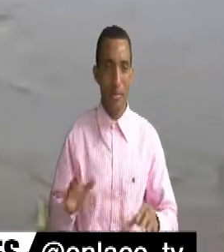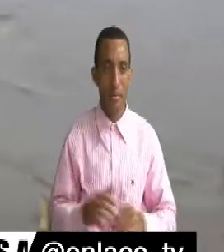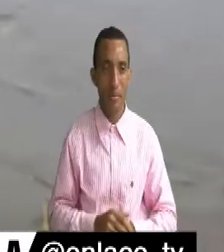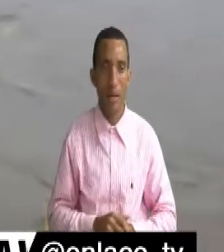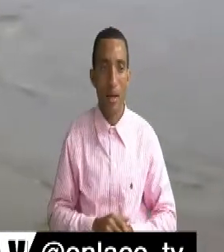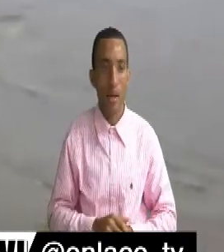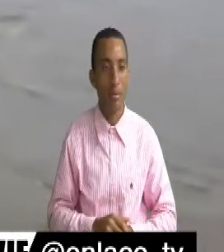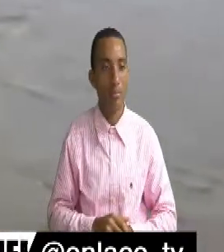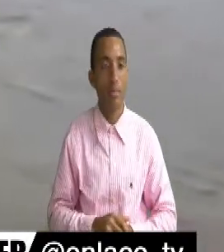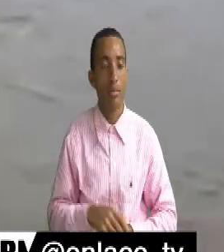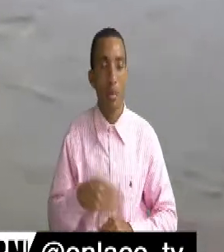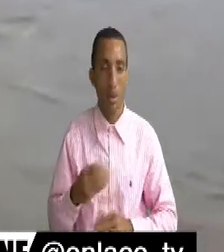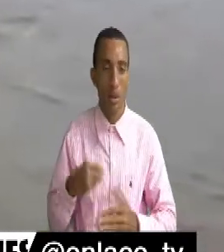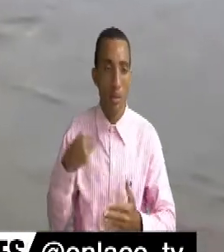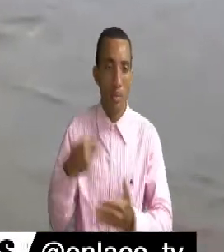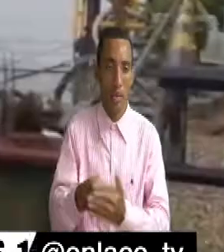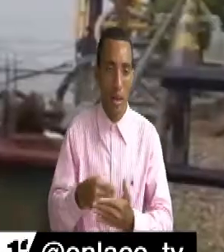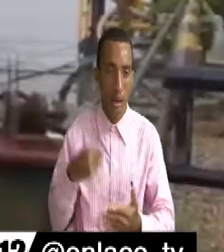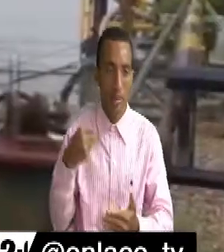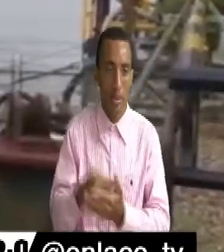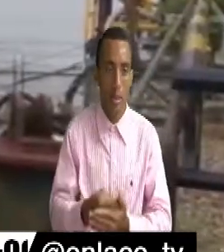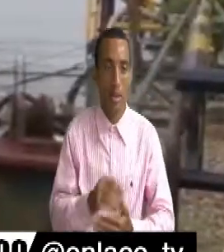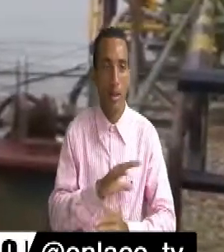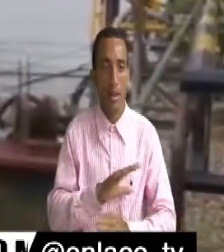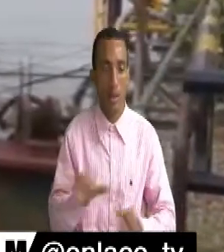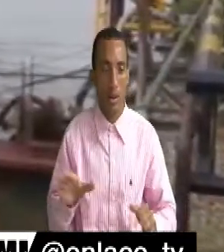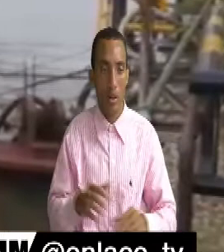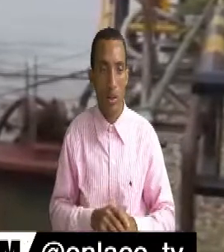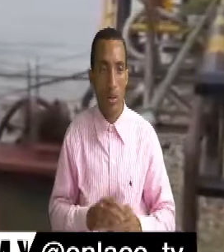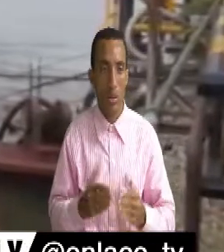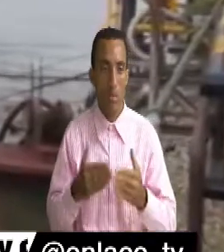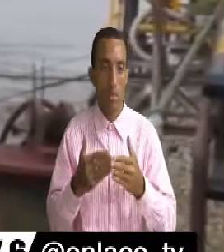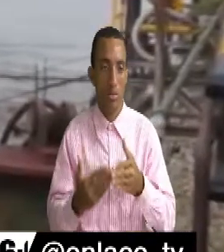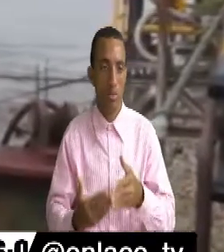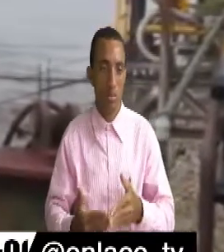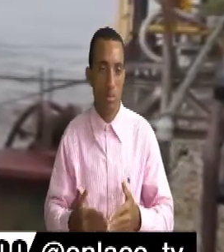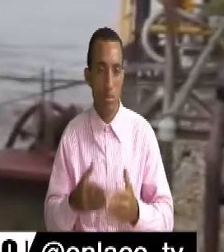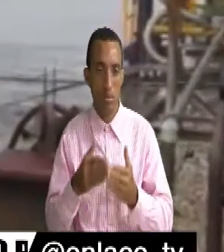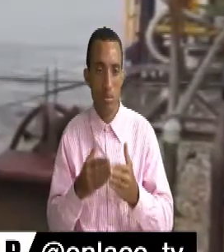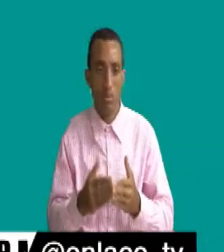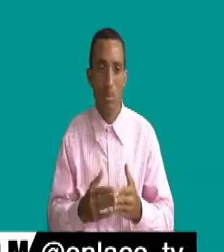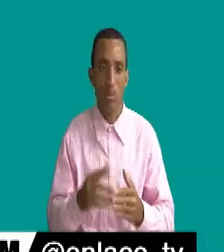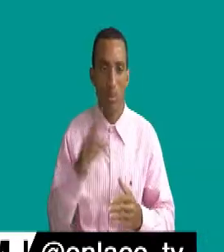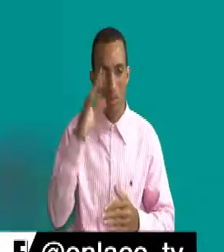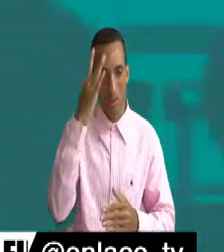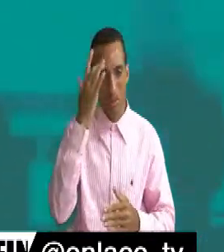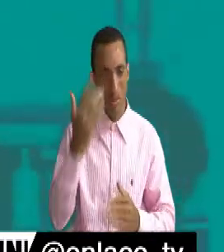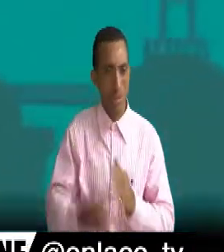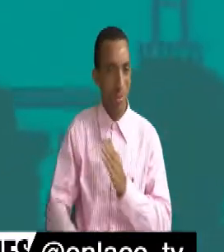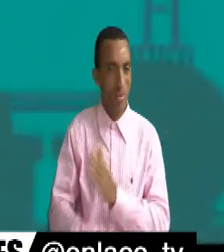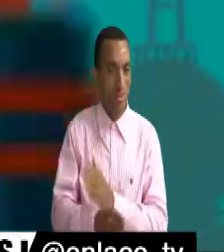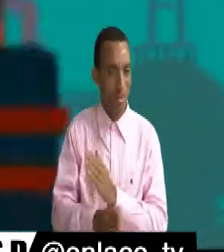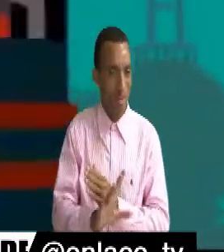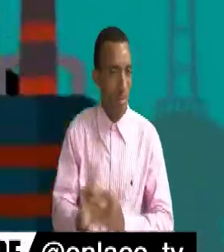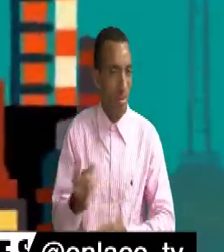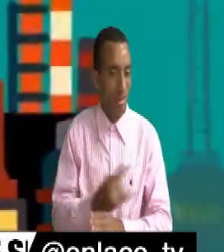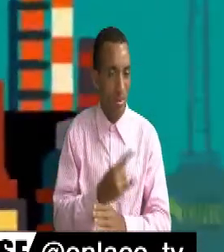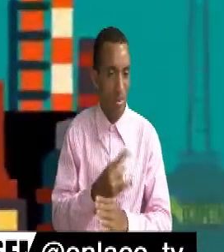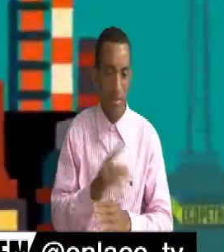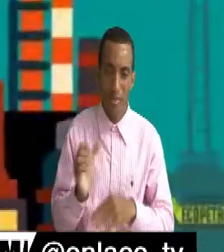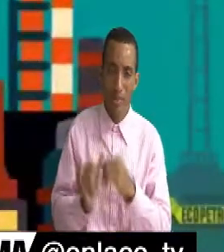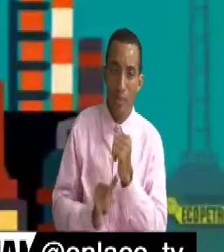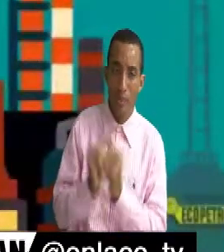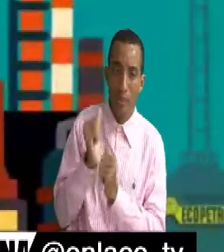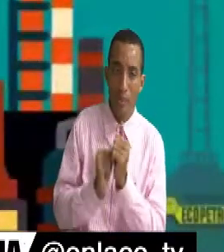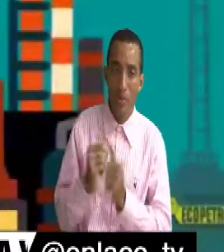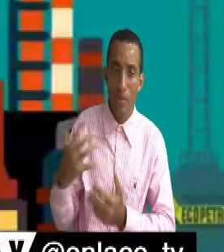desmantelada, mientras se pagan altas cifras por el alquiler de un bote que nadie se explica por qué siguen justificando su uso. La refinería sí ha producido ganancias